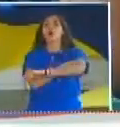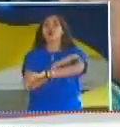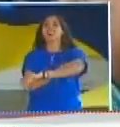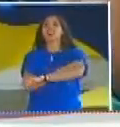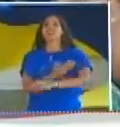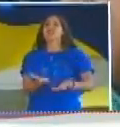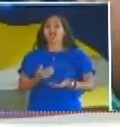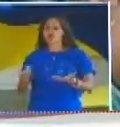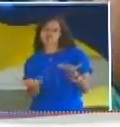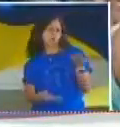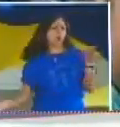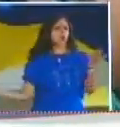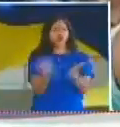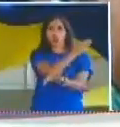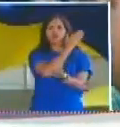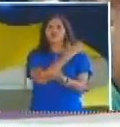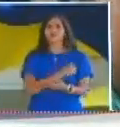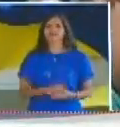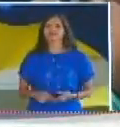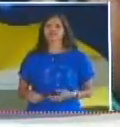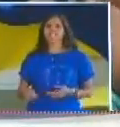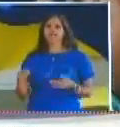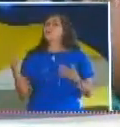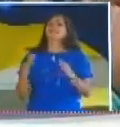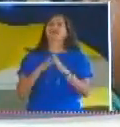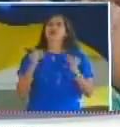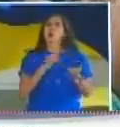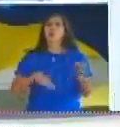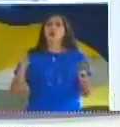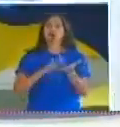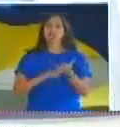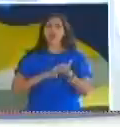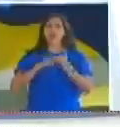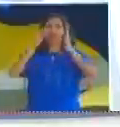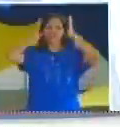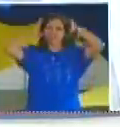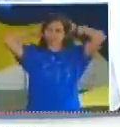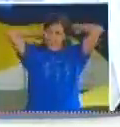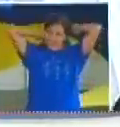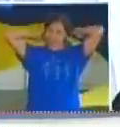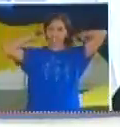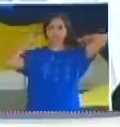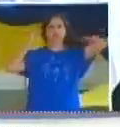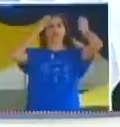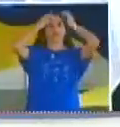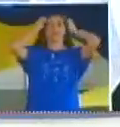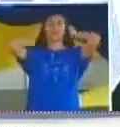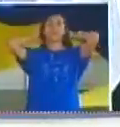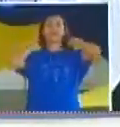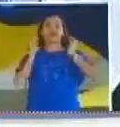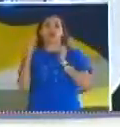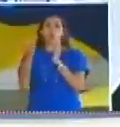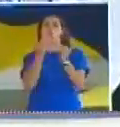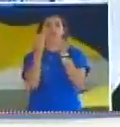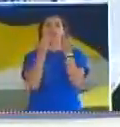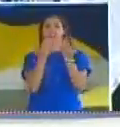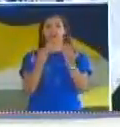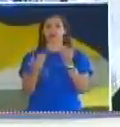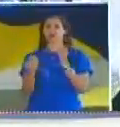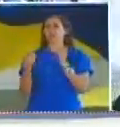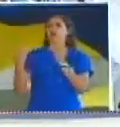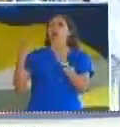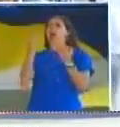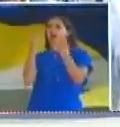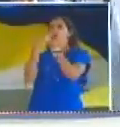un revolcón. Es un revolcón para que no vuelvan y para que no se pongan de la acera de enfrente, de la acera de